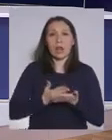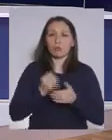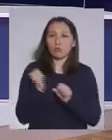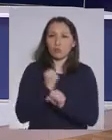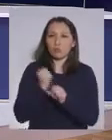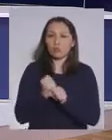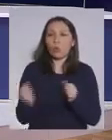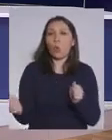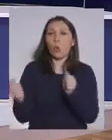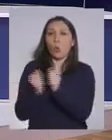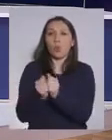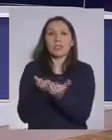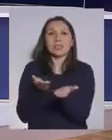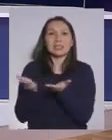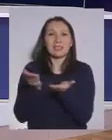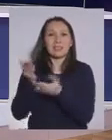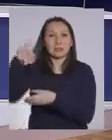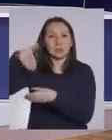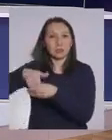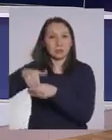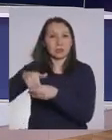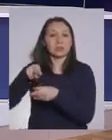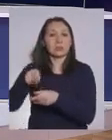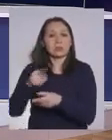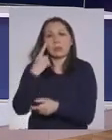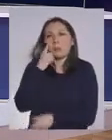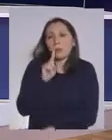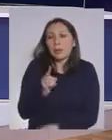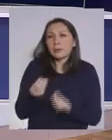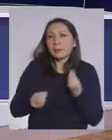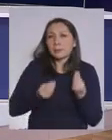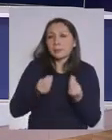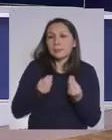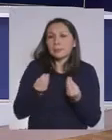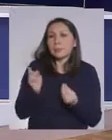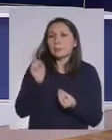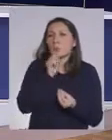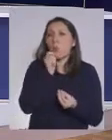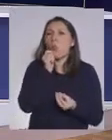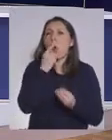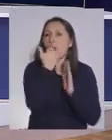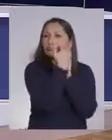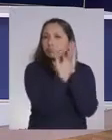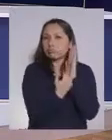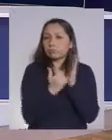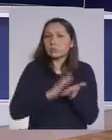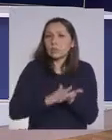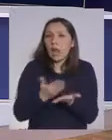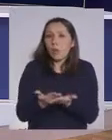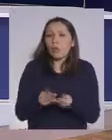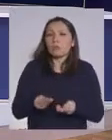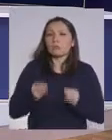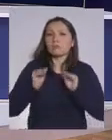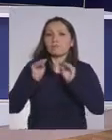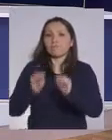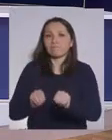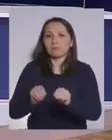trabajado en conjunto con el servicio electoral pero finalmente cuál es el protocolo sanitario que se va a implementar